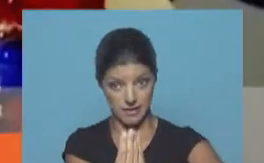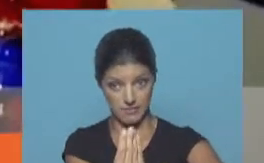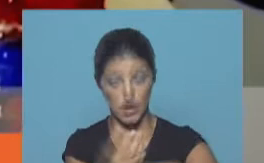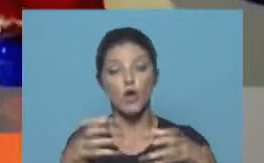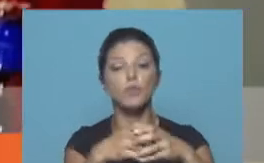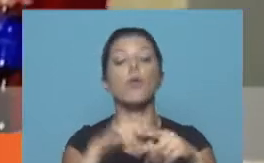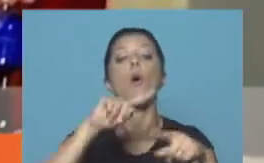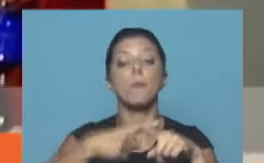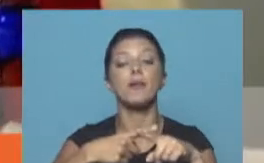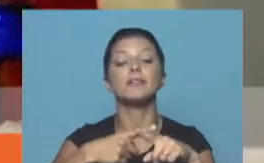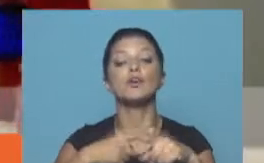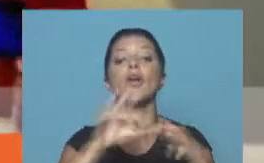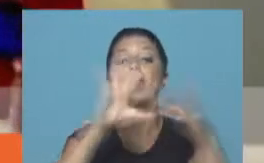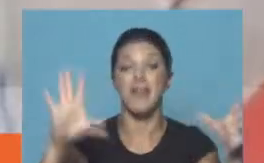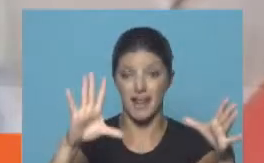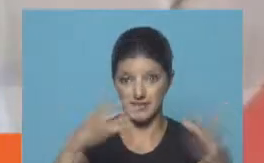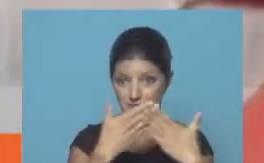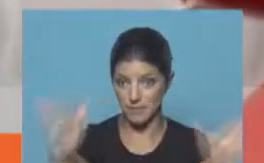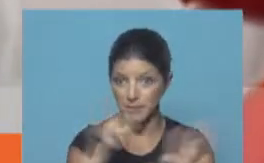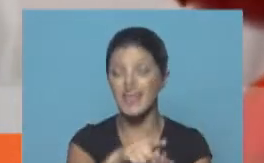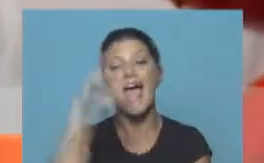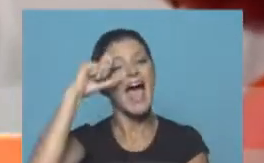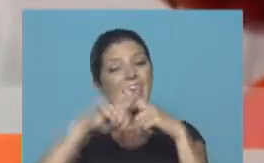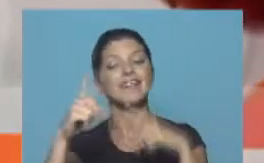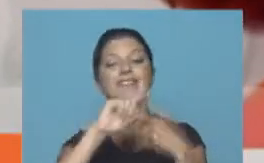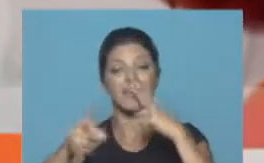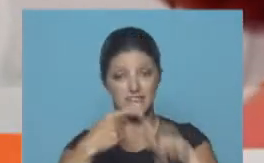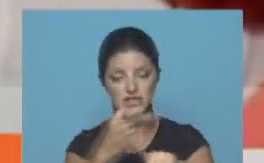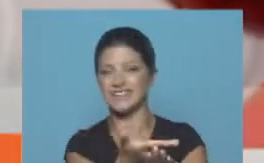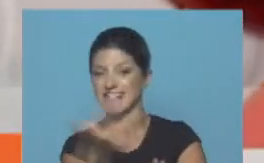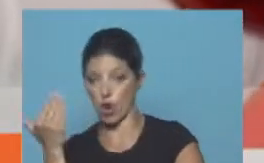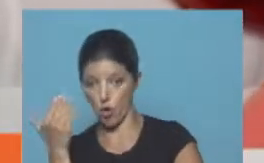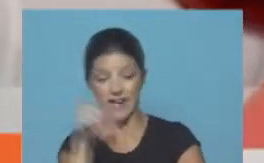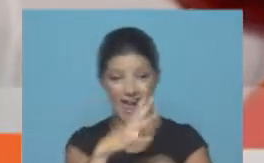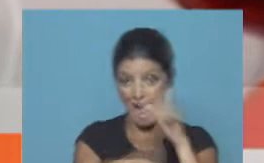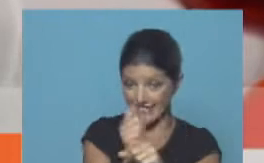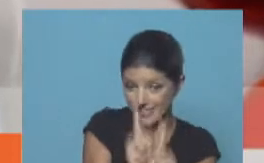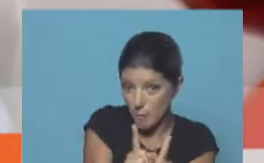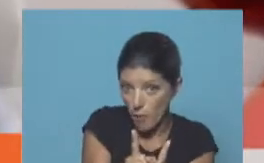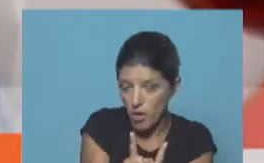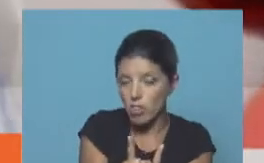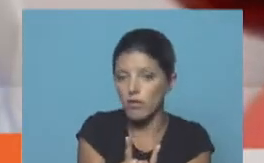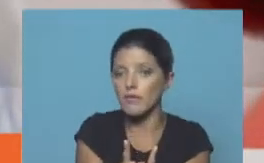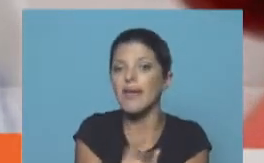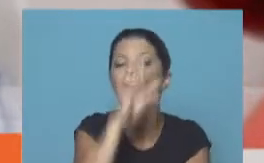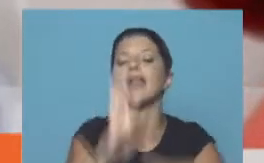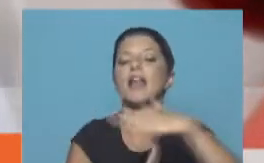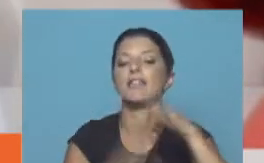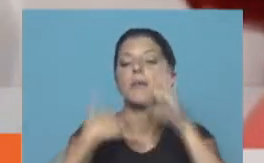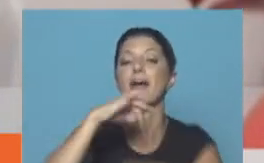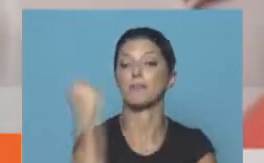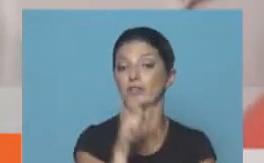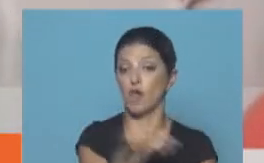Liberal Independiente al ex canciller Edmundo Montealegre, quien era hasta entonces el máximo líder